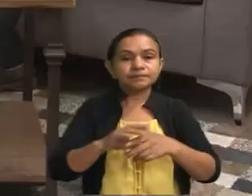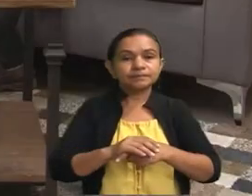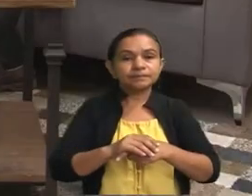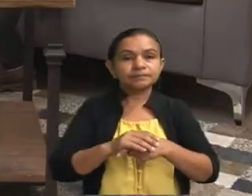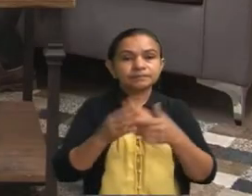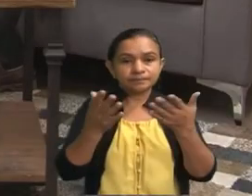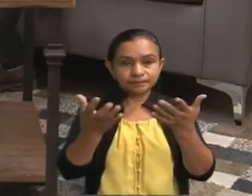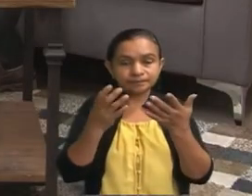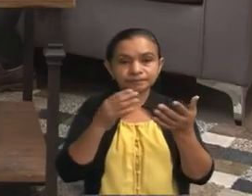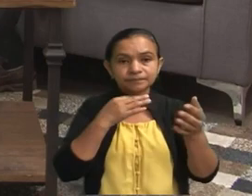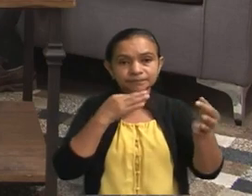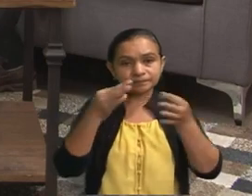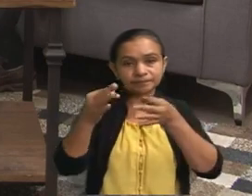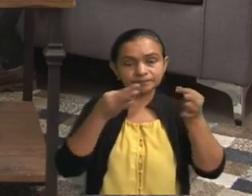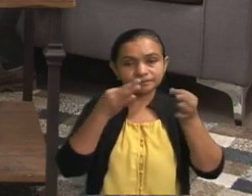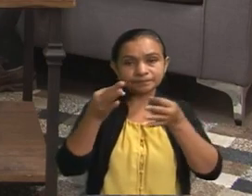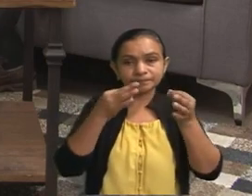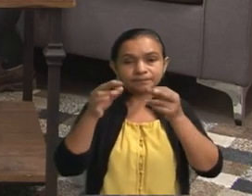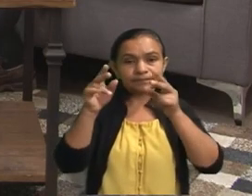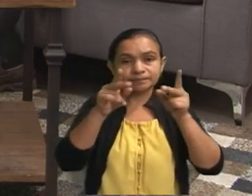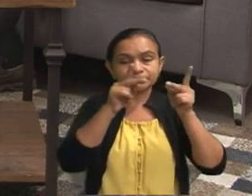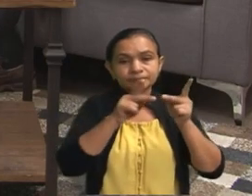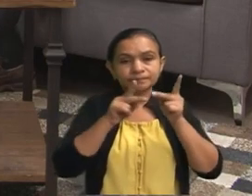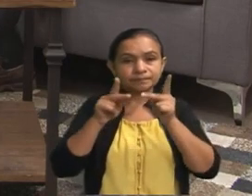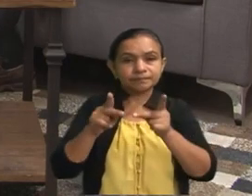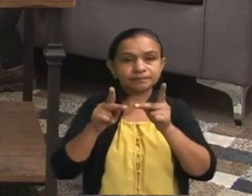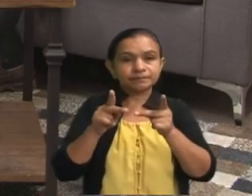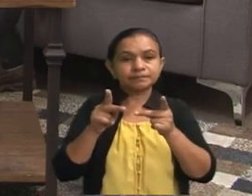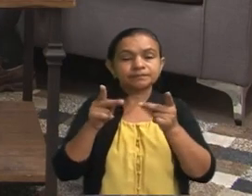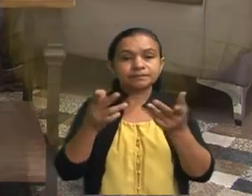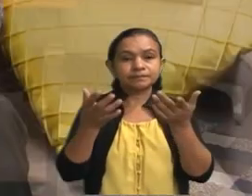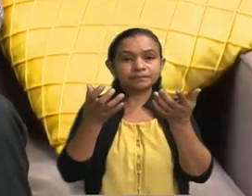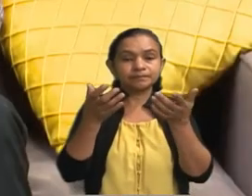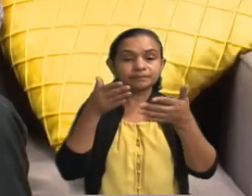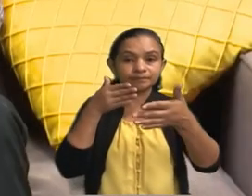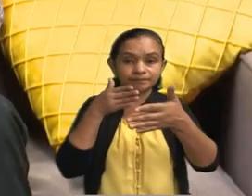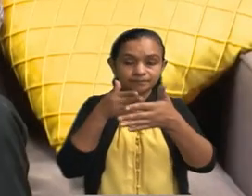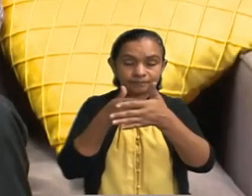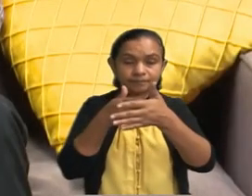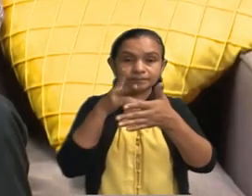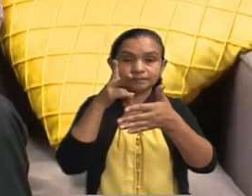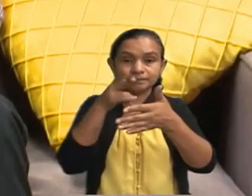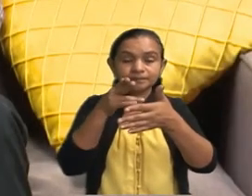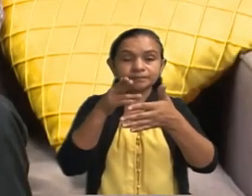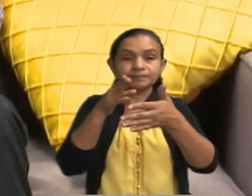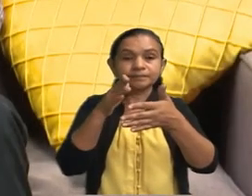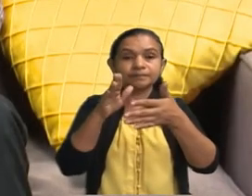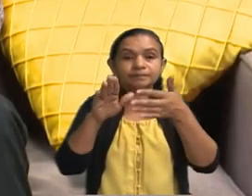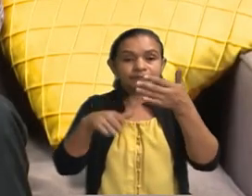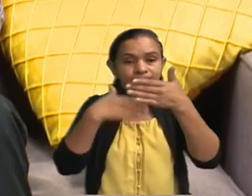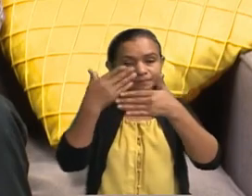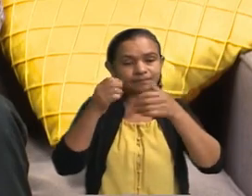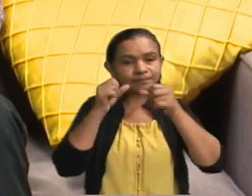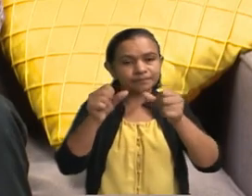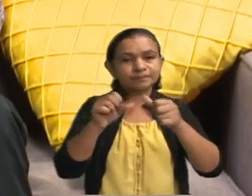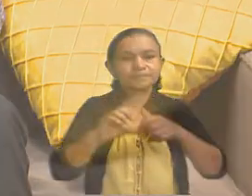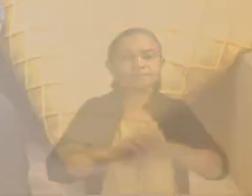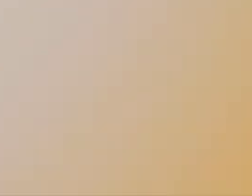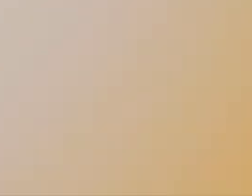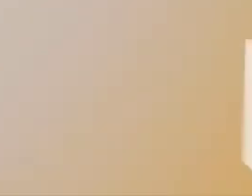quisiera pues que nos dieran un mensaje a nuestra audiencia a modo de conclusión. Tenemos que hacer una pausa breve, pero ya volvemos.